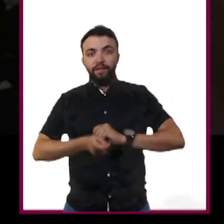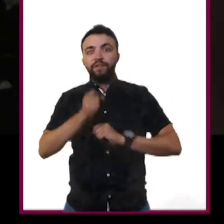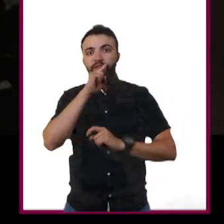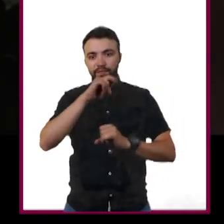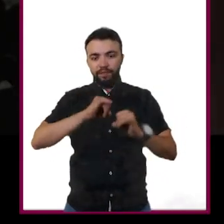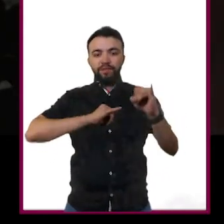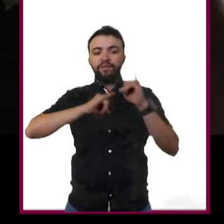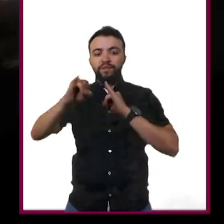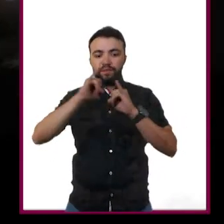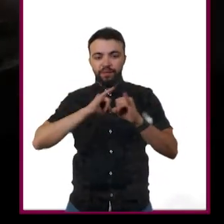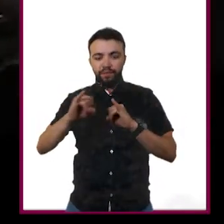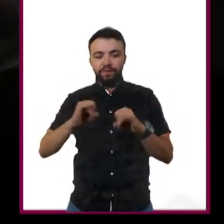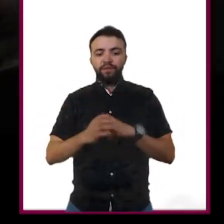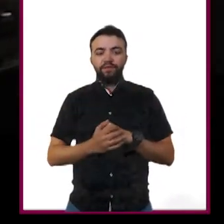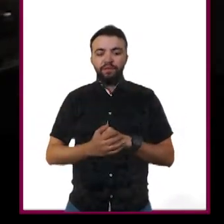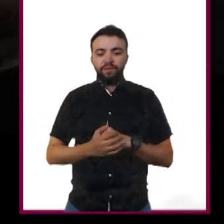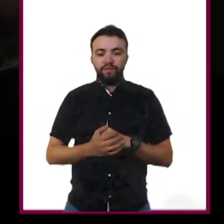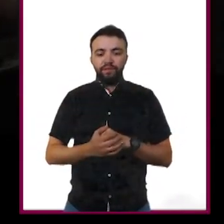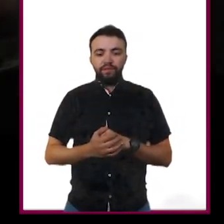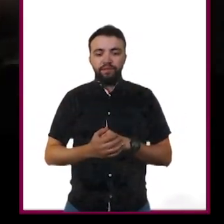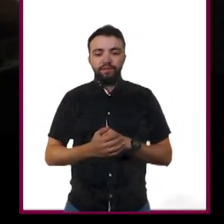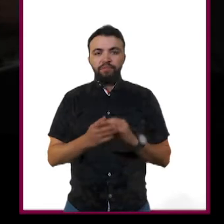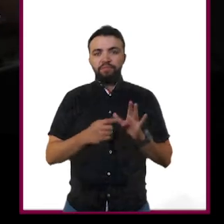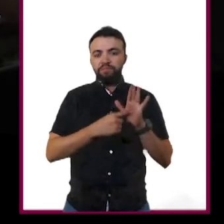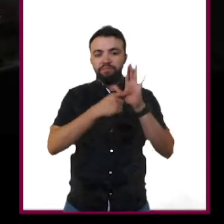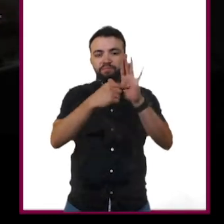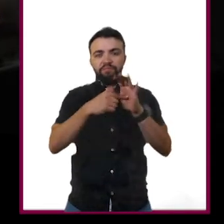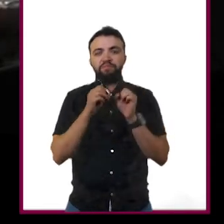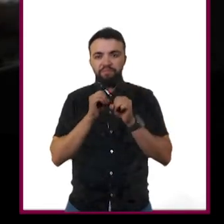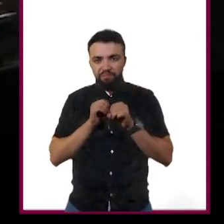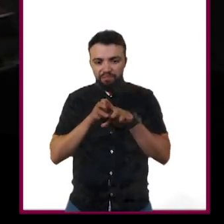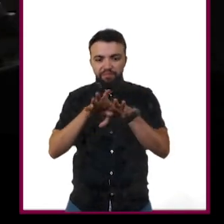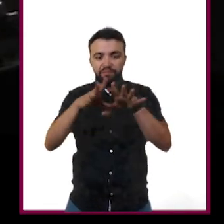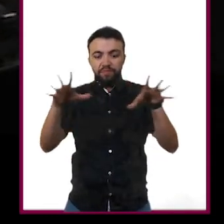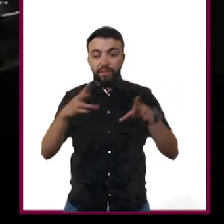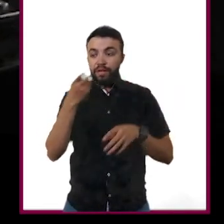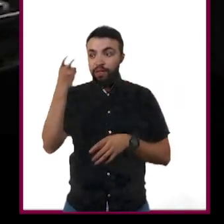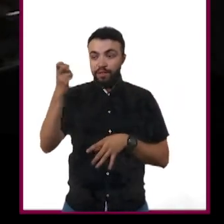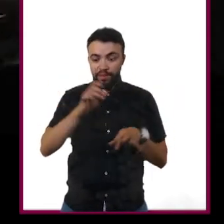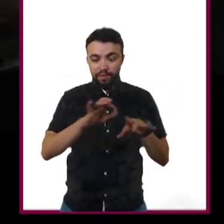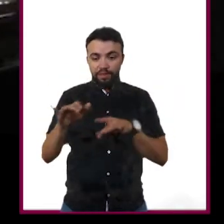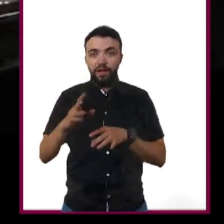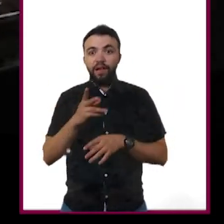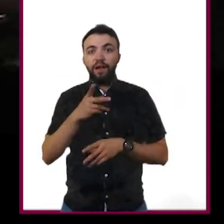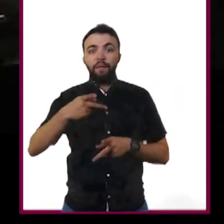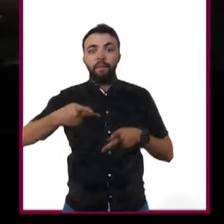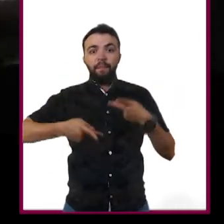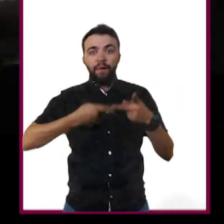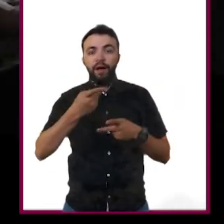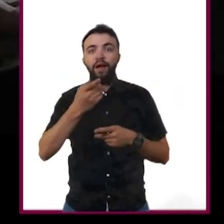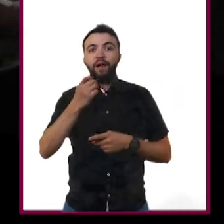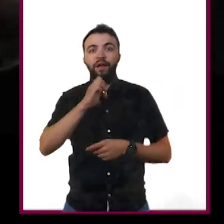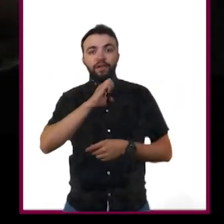en oralidad y la oralidad en notación musical. Este órgano actualmente habla español, inglés y ruso.